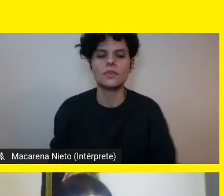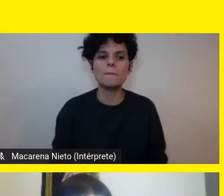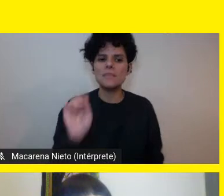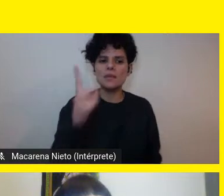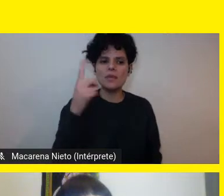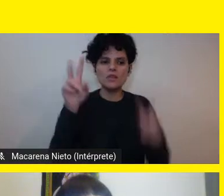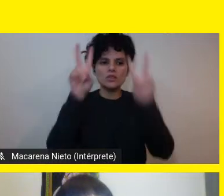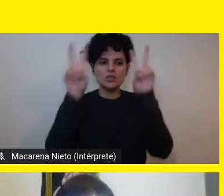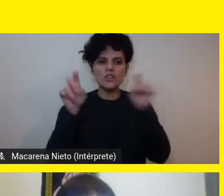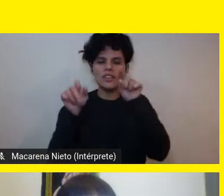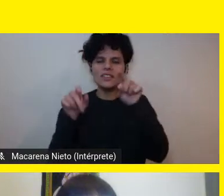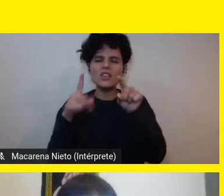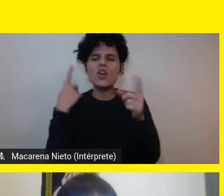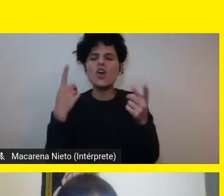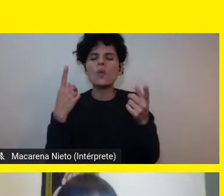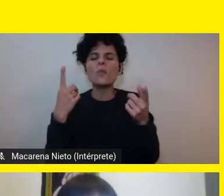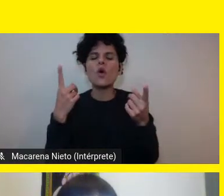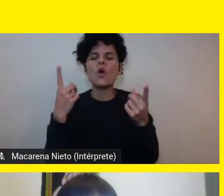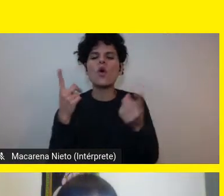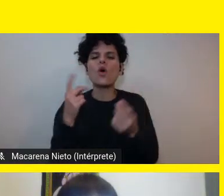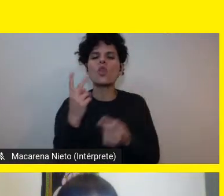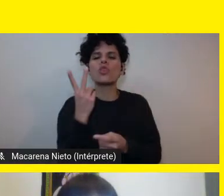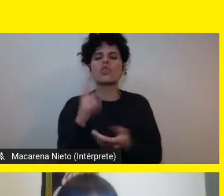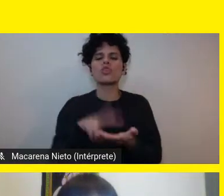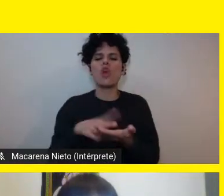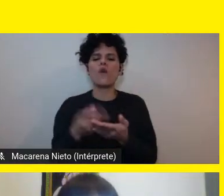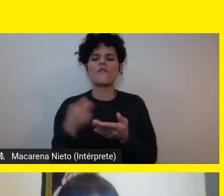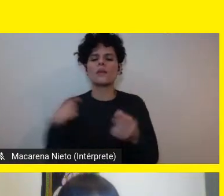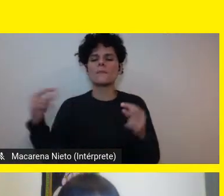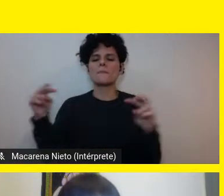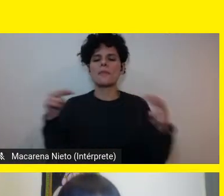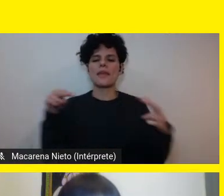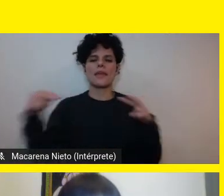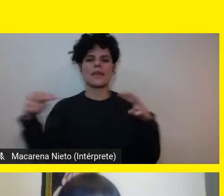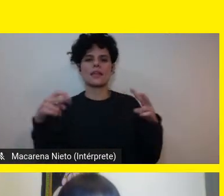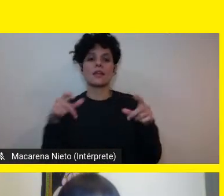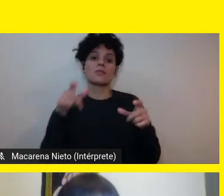los denominados pro vida, pero que muchos llamamos los antiderechos más bien,